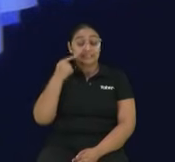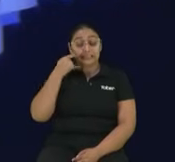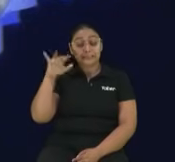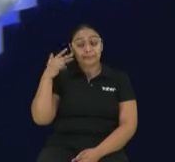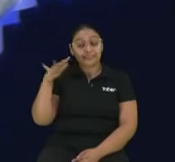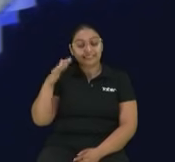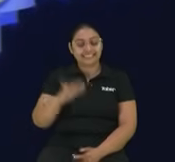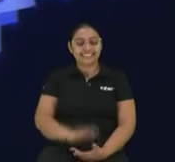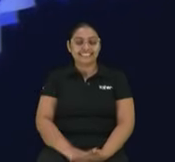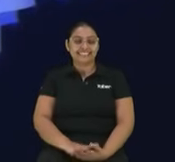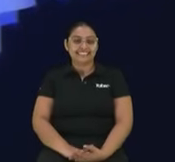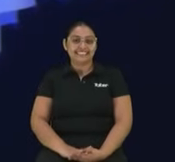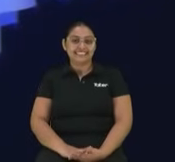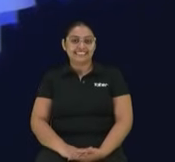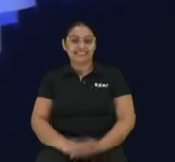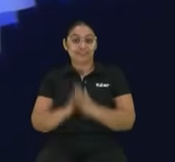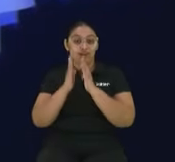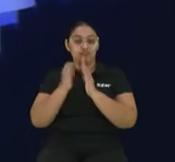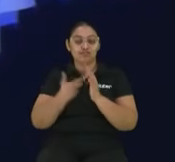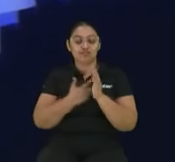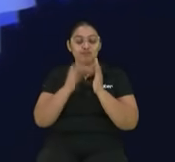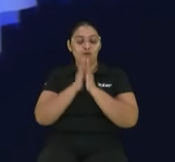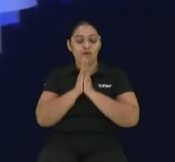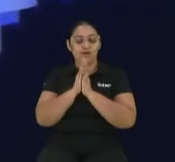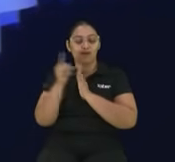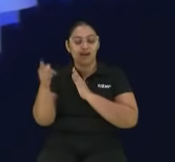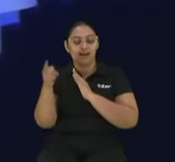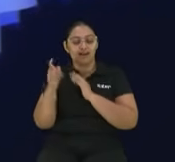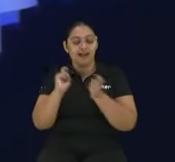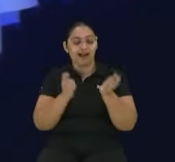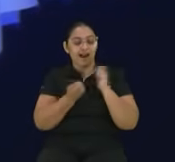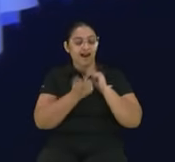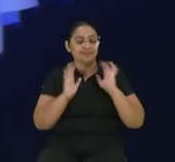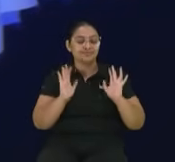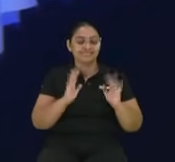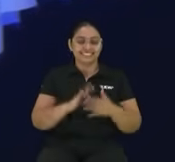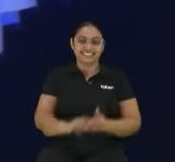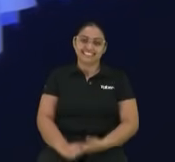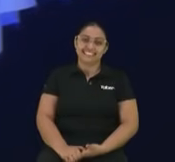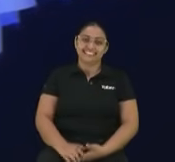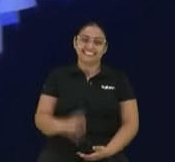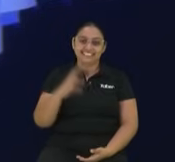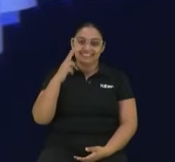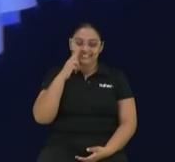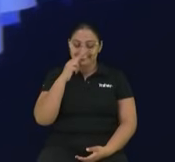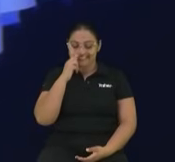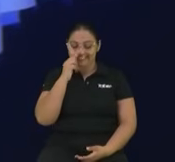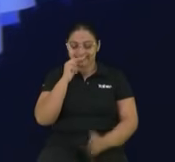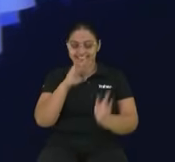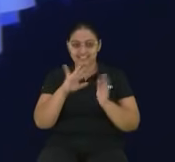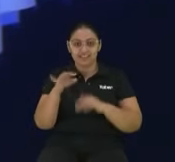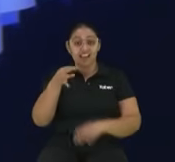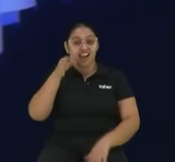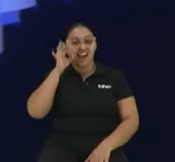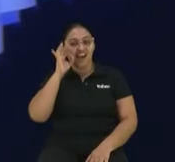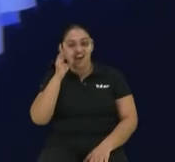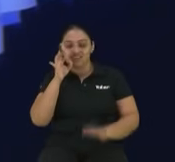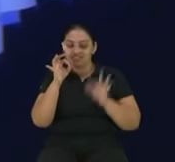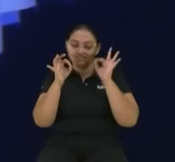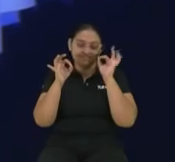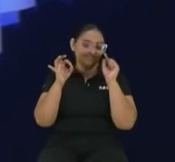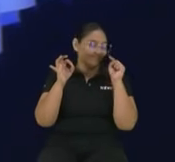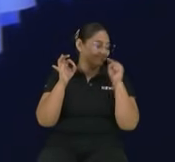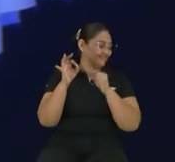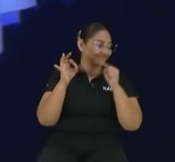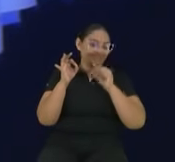manzan Vamos a orar por por Liberación Ey es que el café es lo máximo